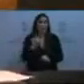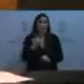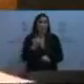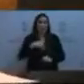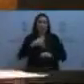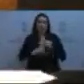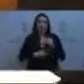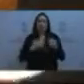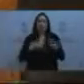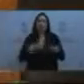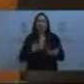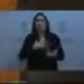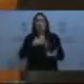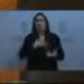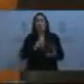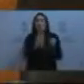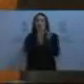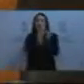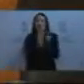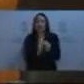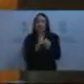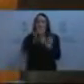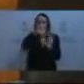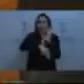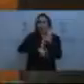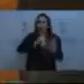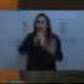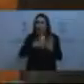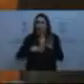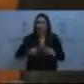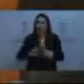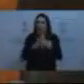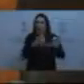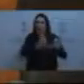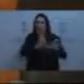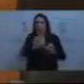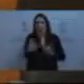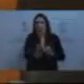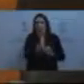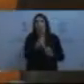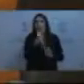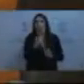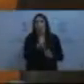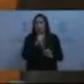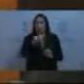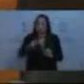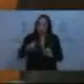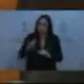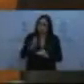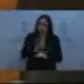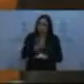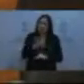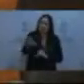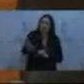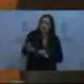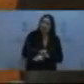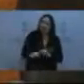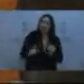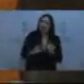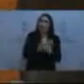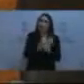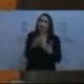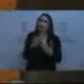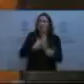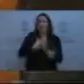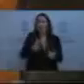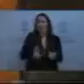realizando es la redacción de un marco integral para el Área 1, compromiso planteado y adquirido ante 19 alcaldes